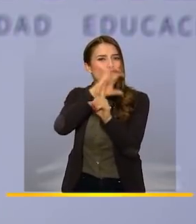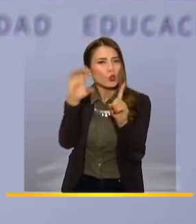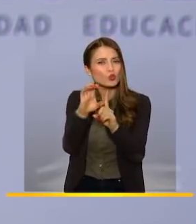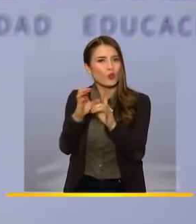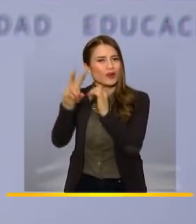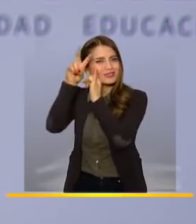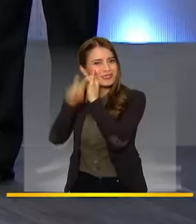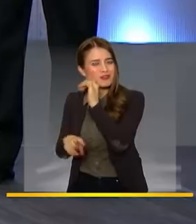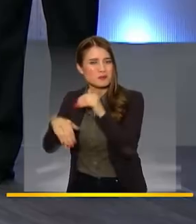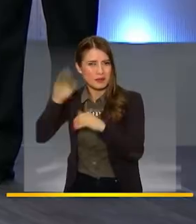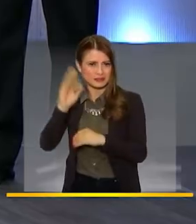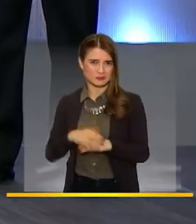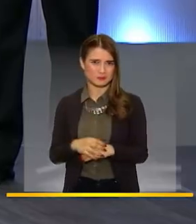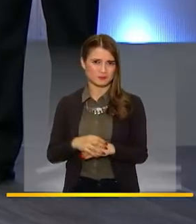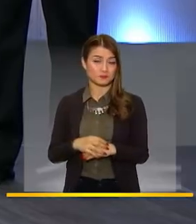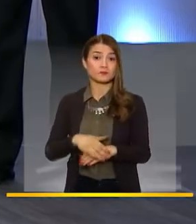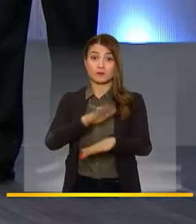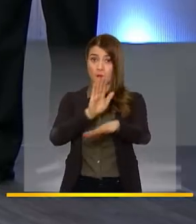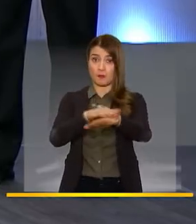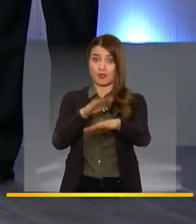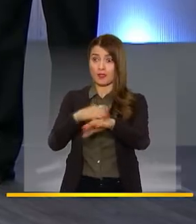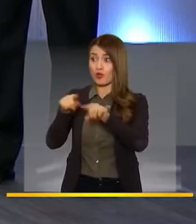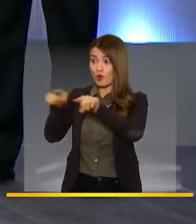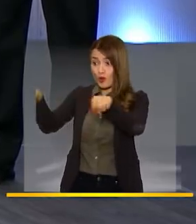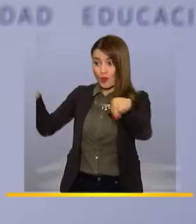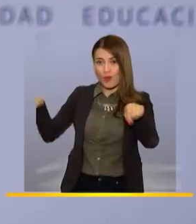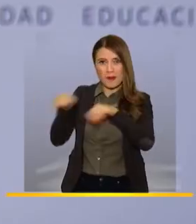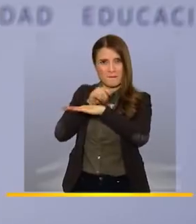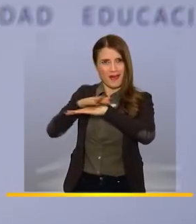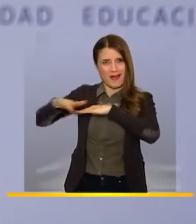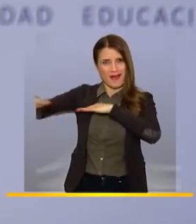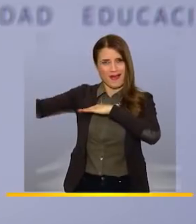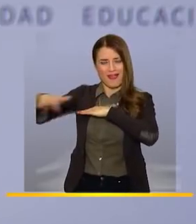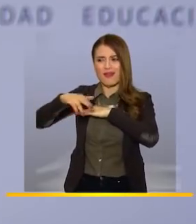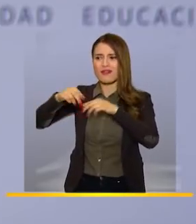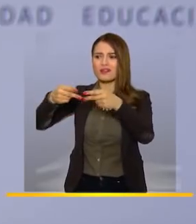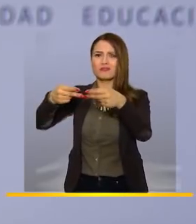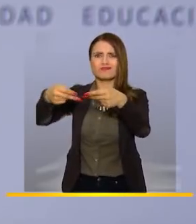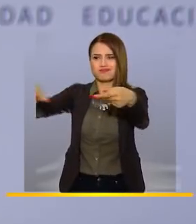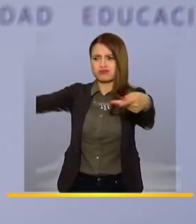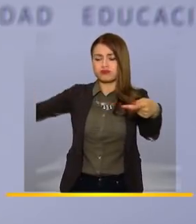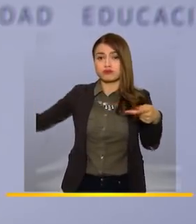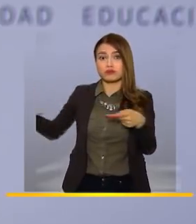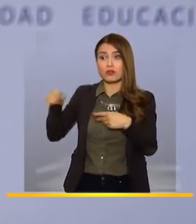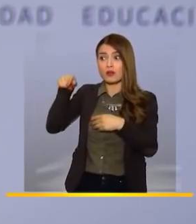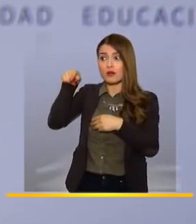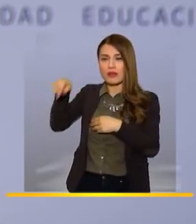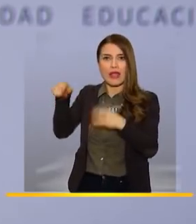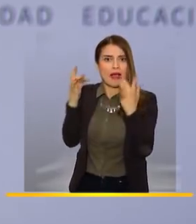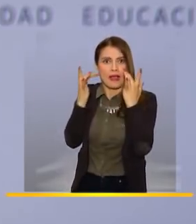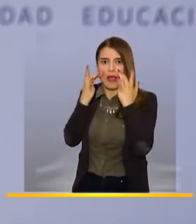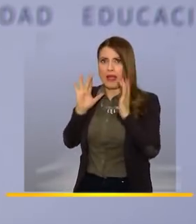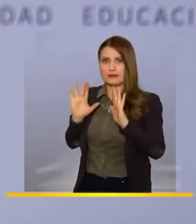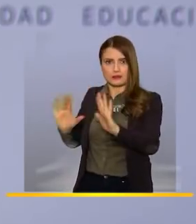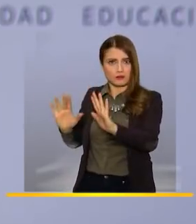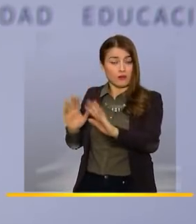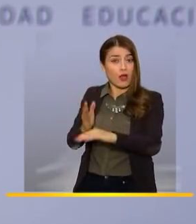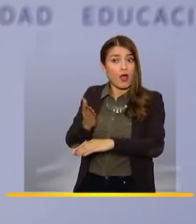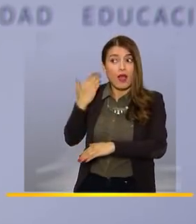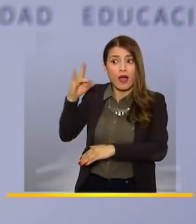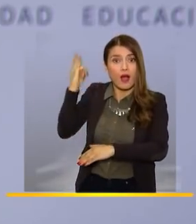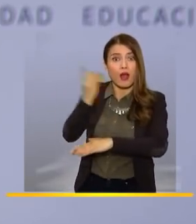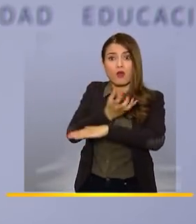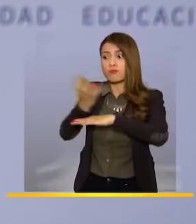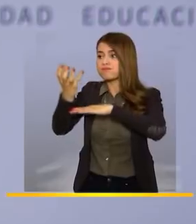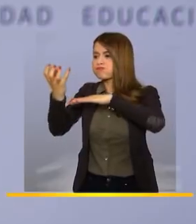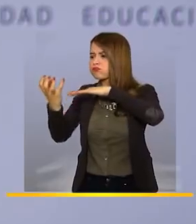motivación. El sitio del hallazgo del Galeón San José está completo, no ha sido saqueado